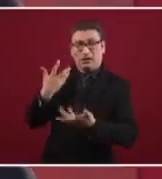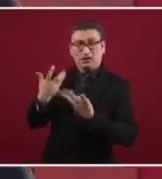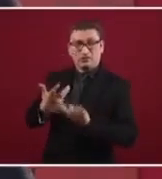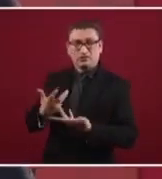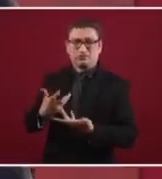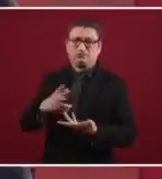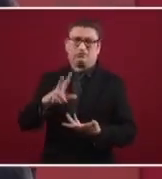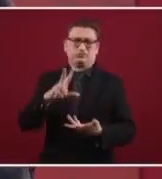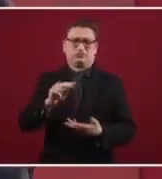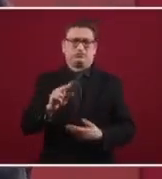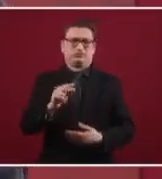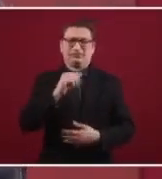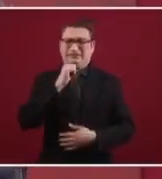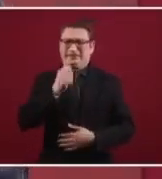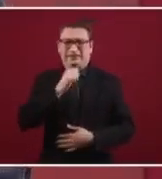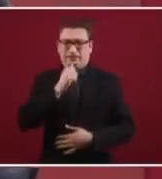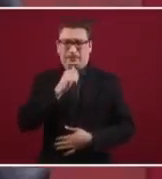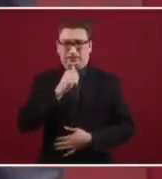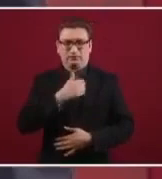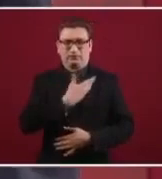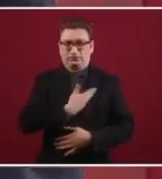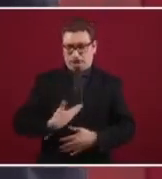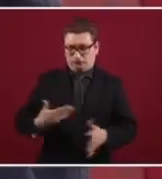promovido por el Ejecutivo